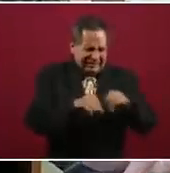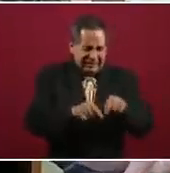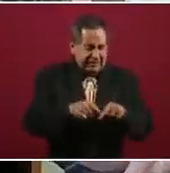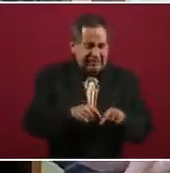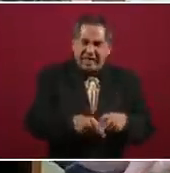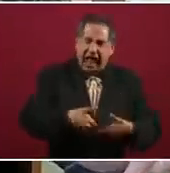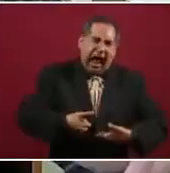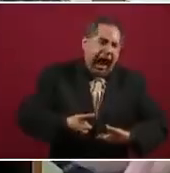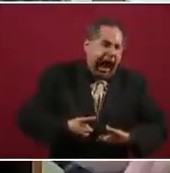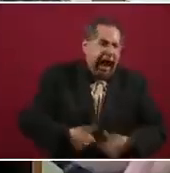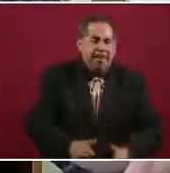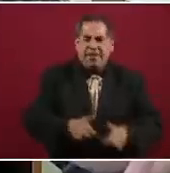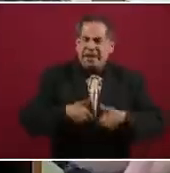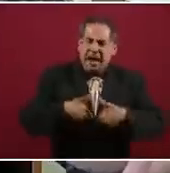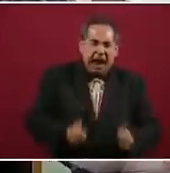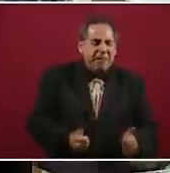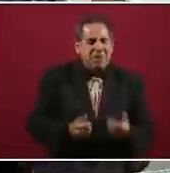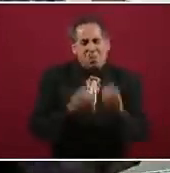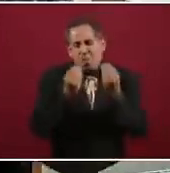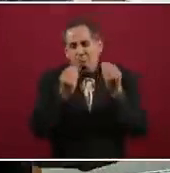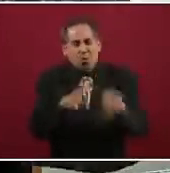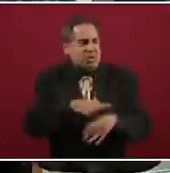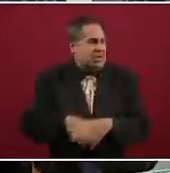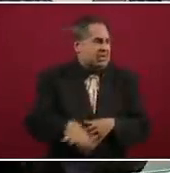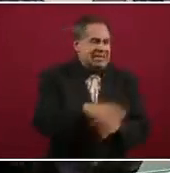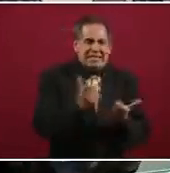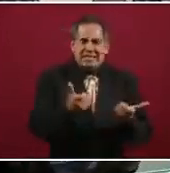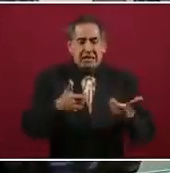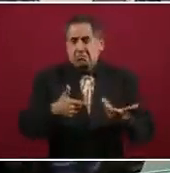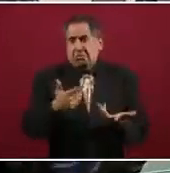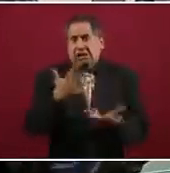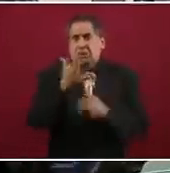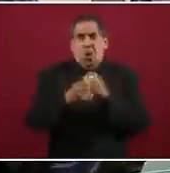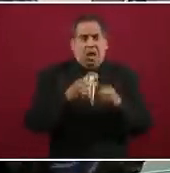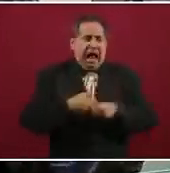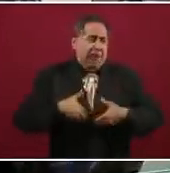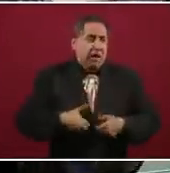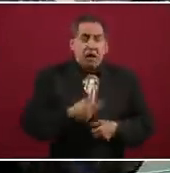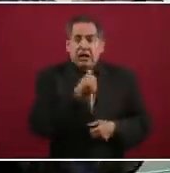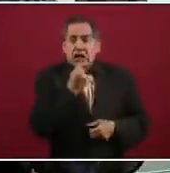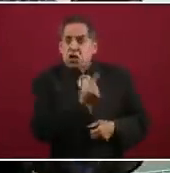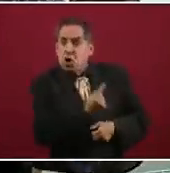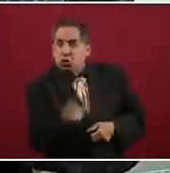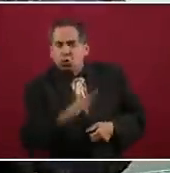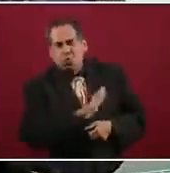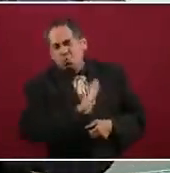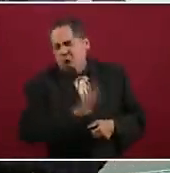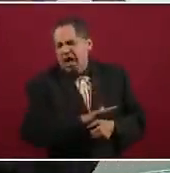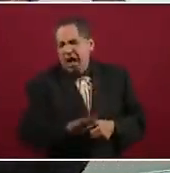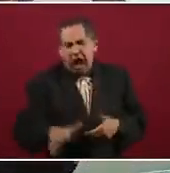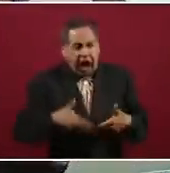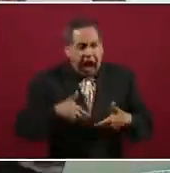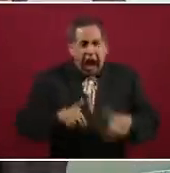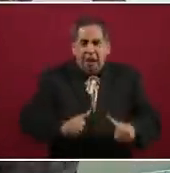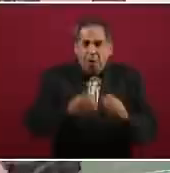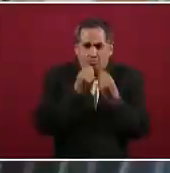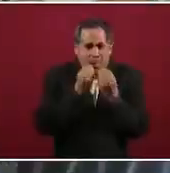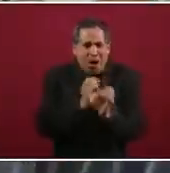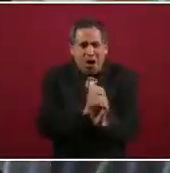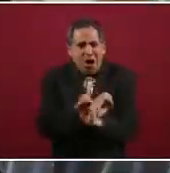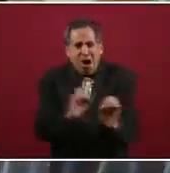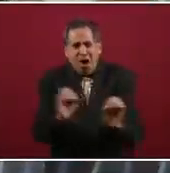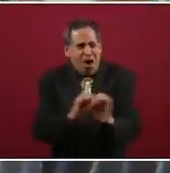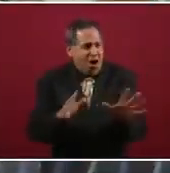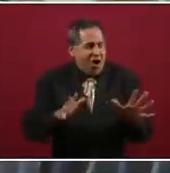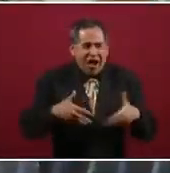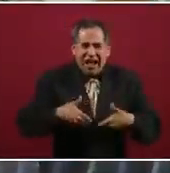hambruna, cada 5 o 6 años, había una hambruna que mataba a casi todos los niños y lo hacía porque estos indígenas eran